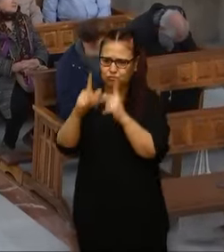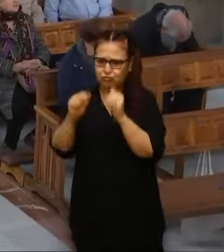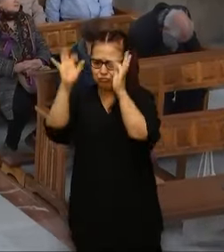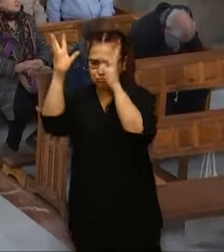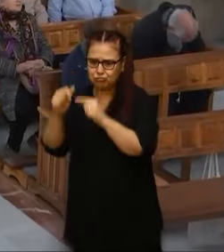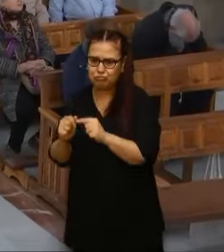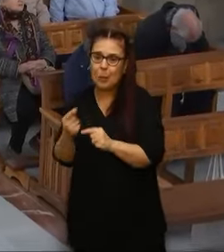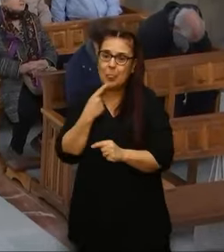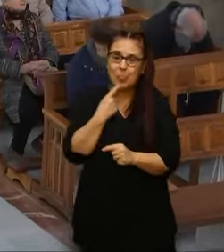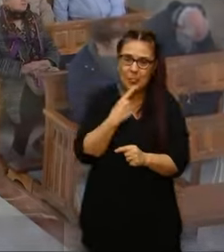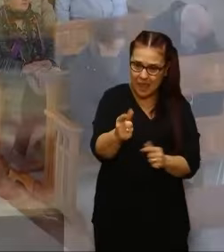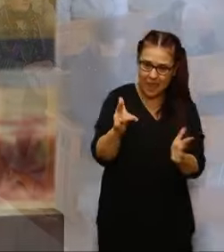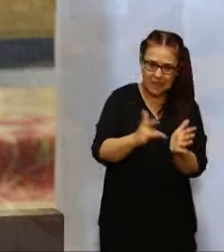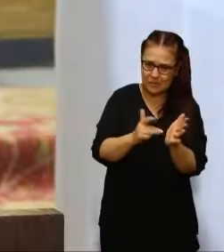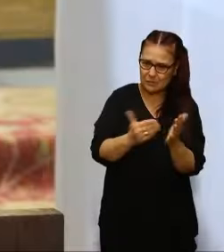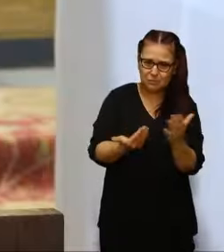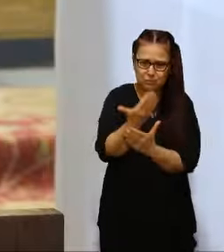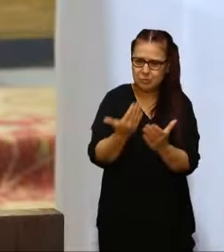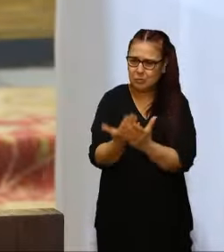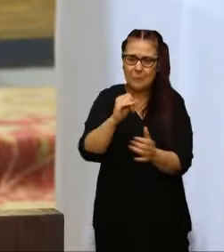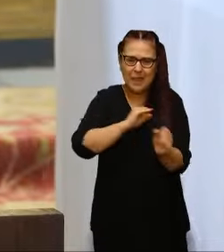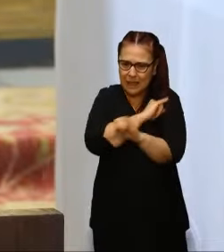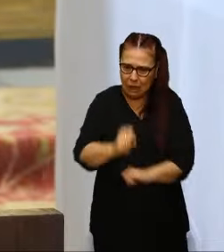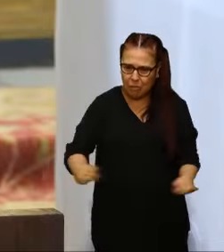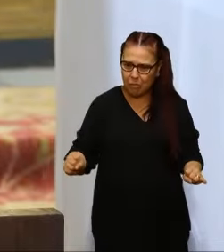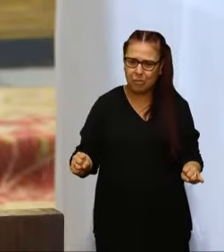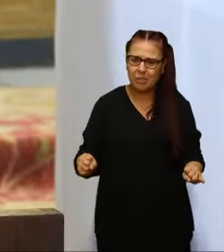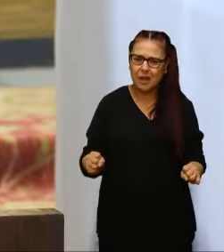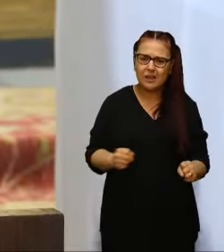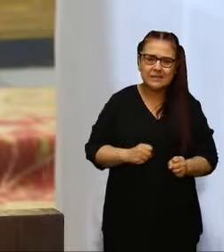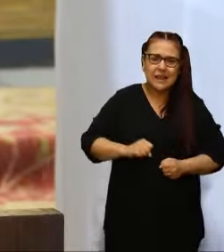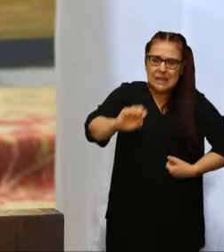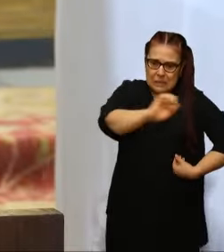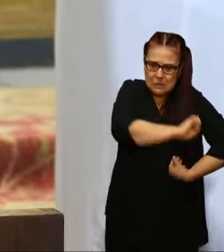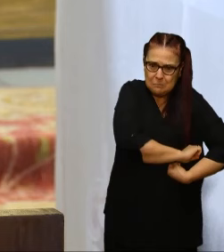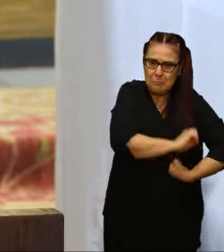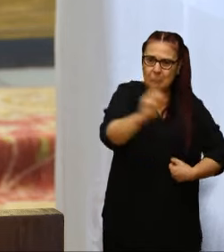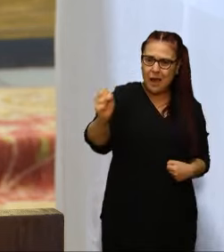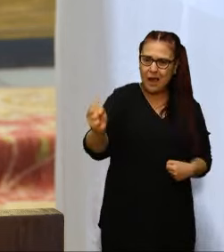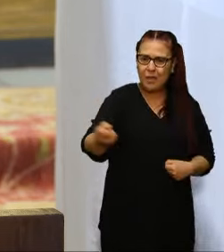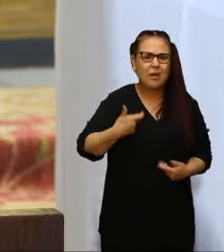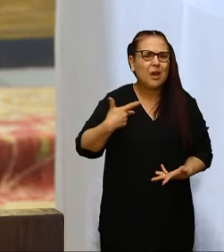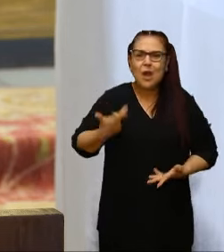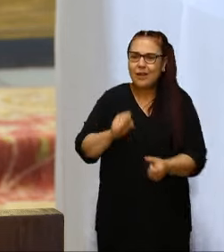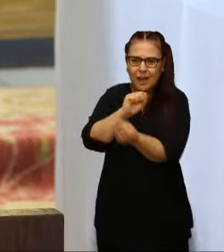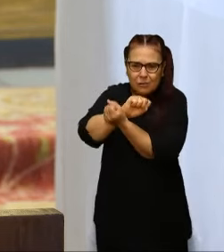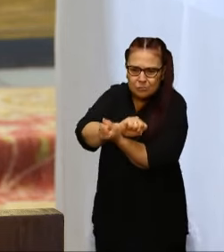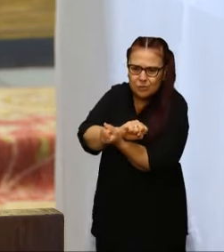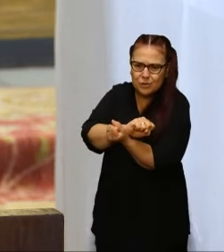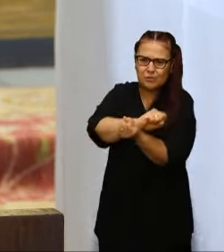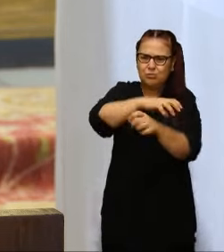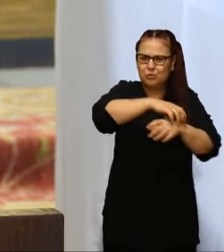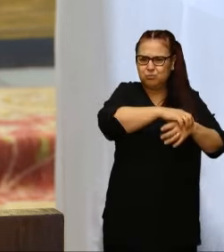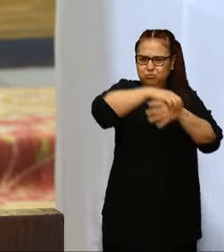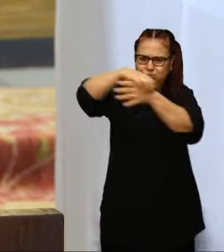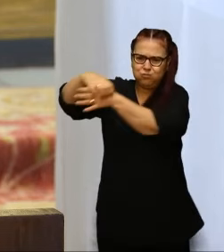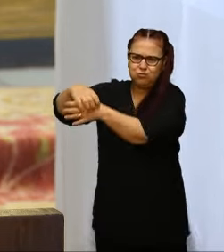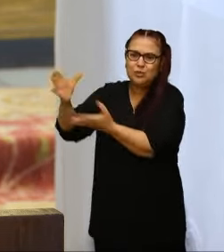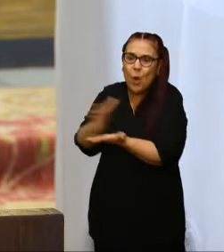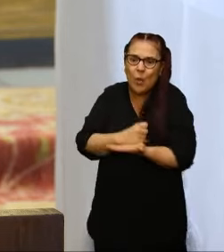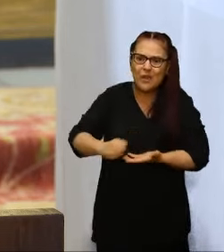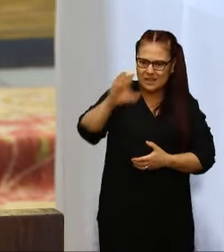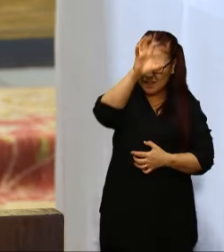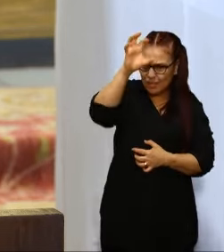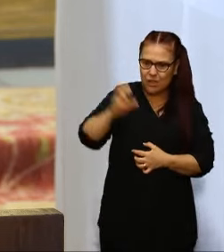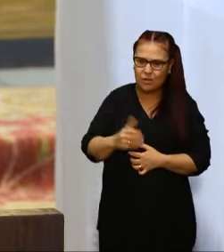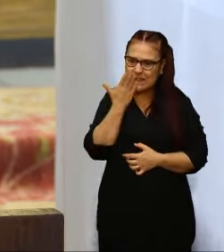habrá angustia tremenda, caerán a filo de espada, los llevarán cautivos a todas las naciones y